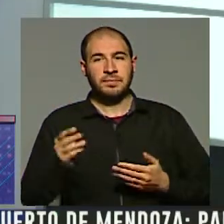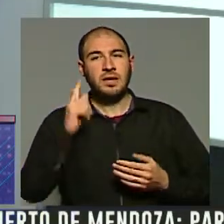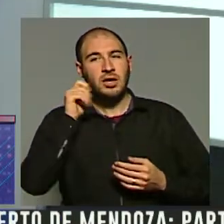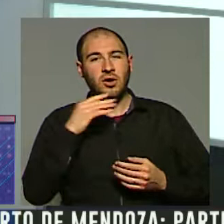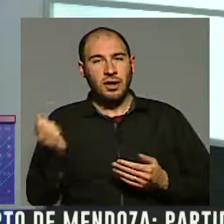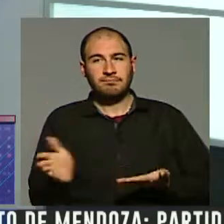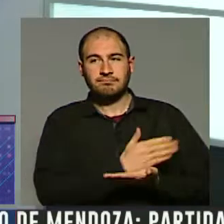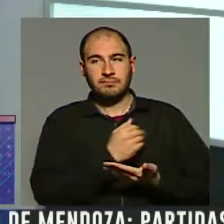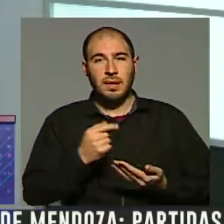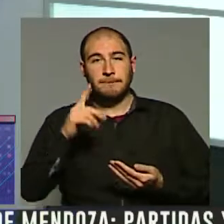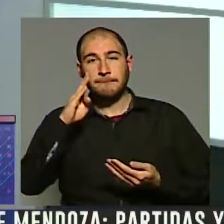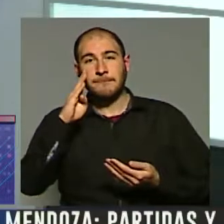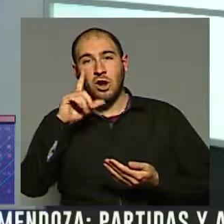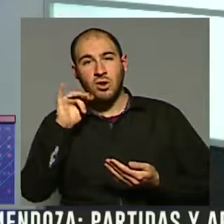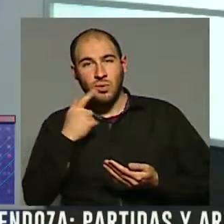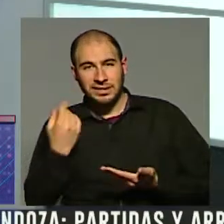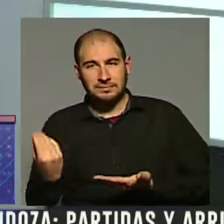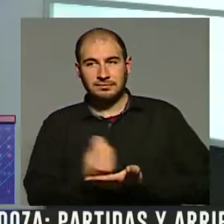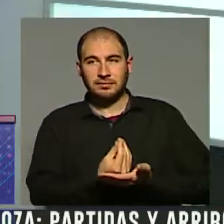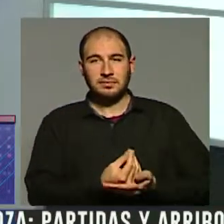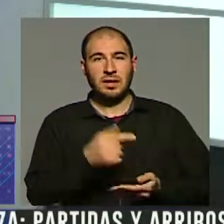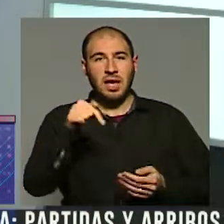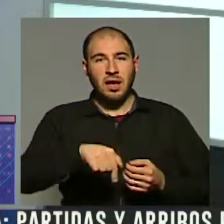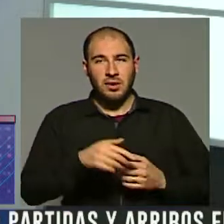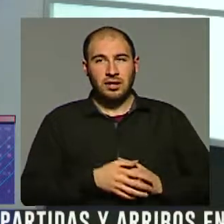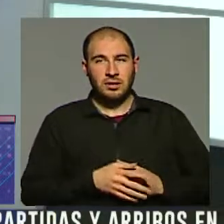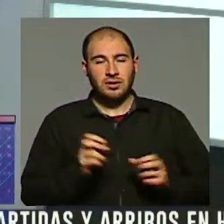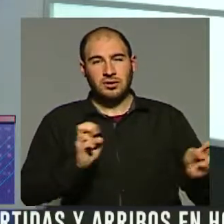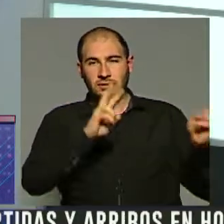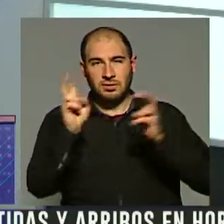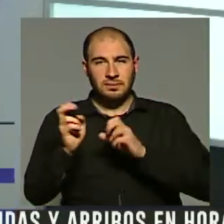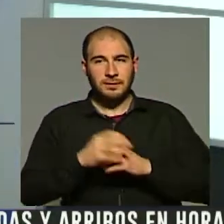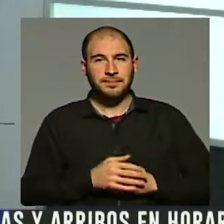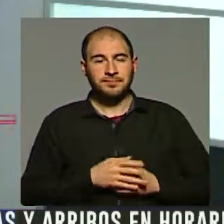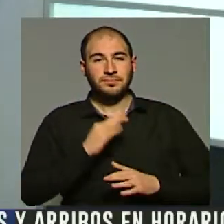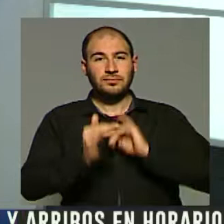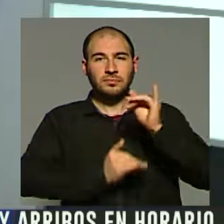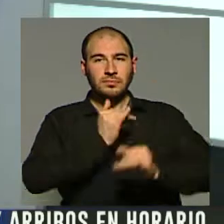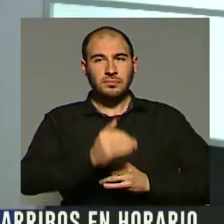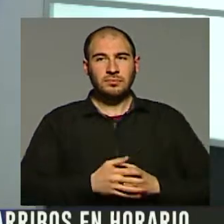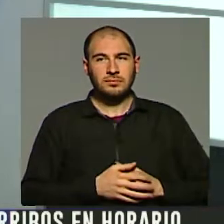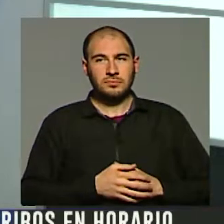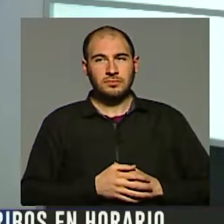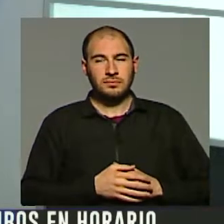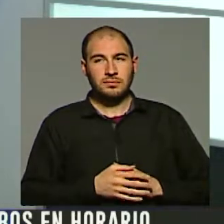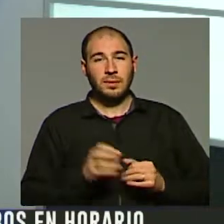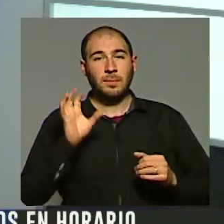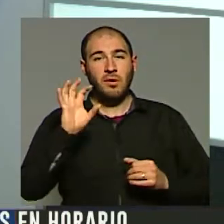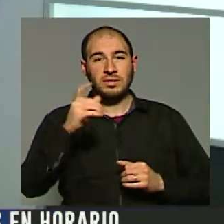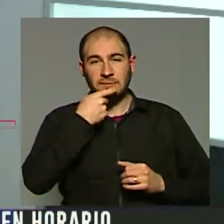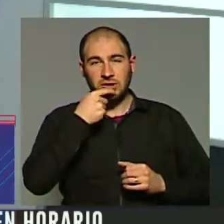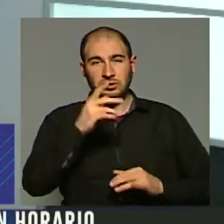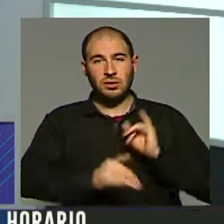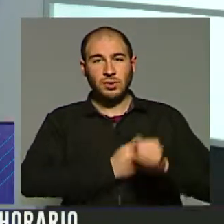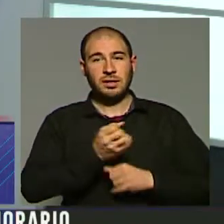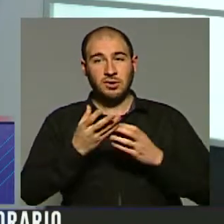y colocando a Barrio Nuevo como interino. Momento de cambiar de tema, vamos a hablar y vamos a remitirnos a la provincia de Mendoza,